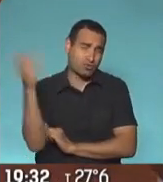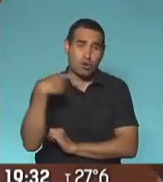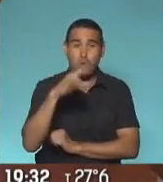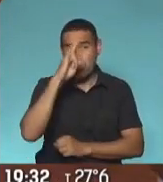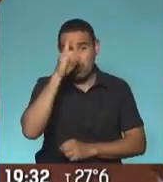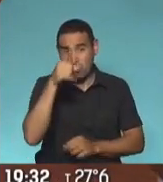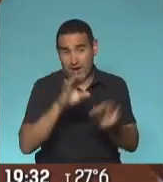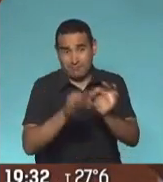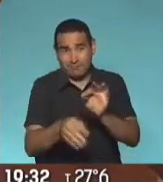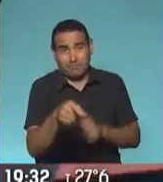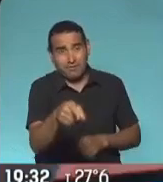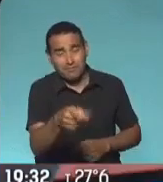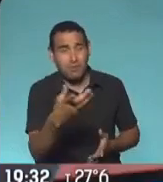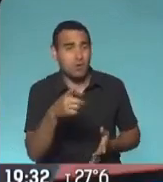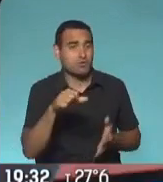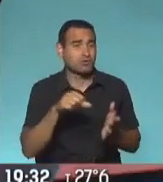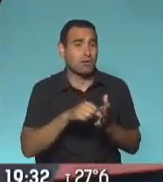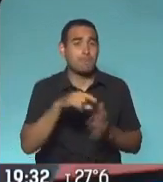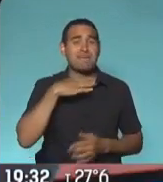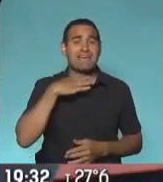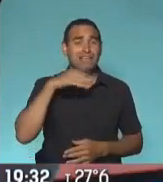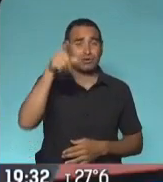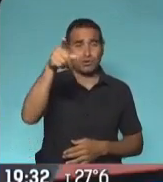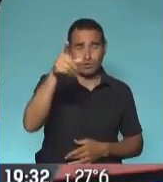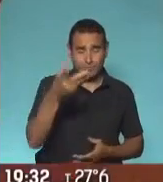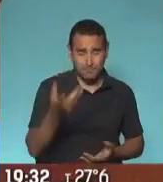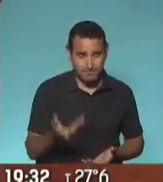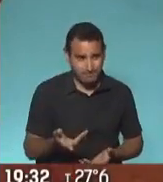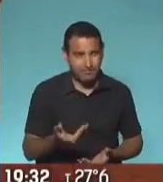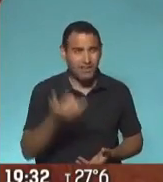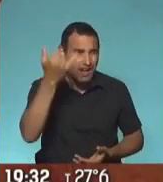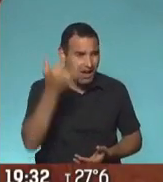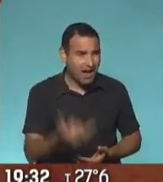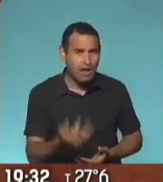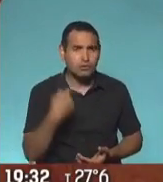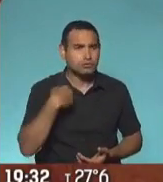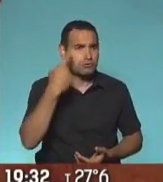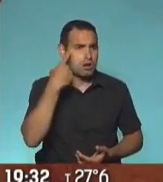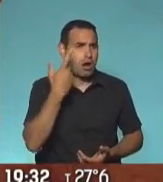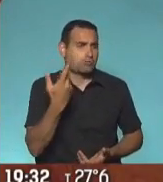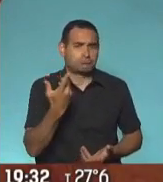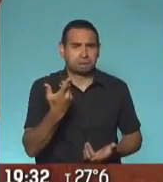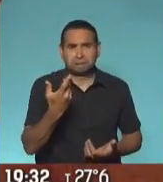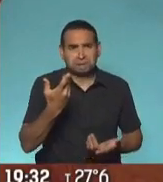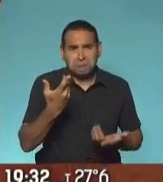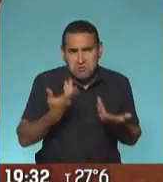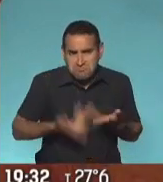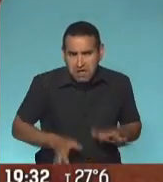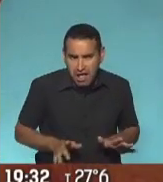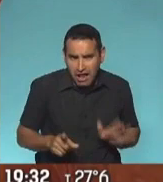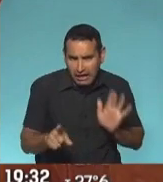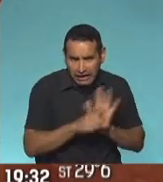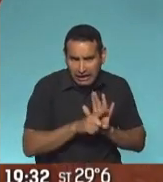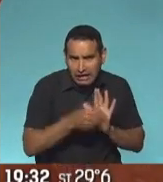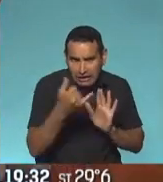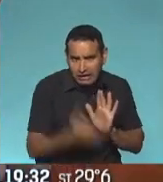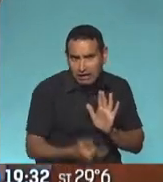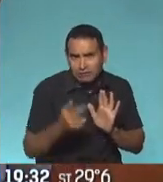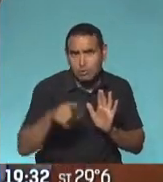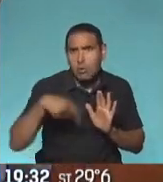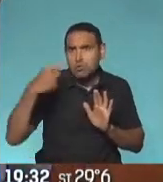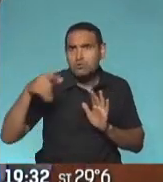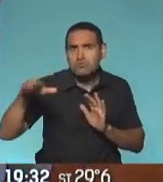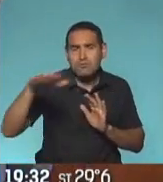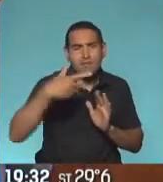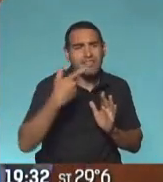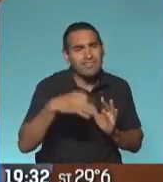Uruguay, está en la Ciudad de México. Entonces no hay nada extraordinario, sino en algún punto es adecuarse